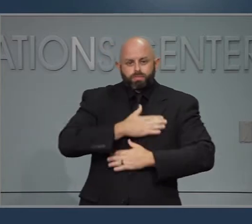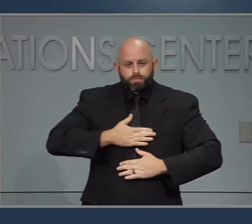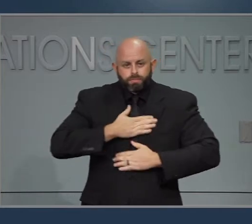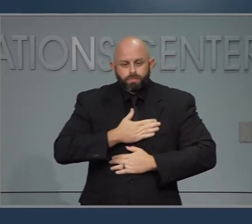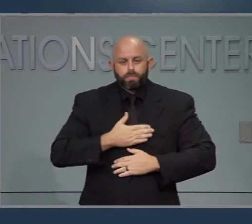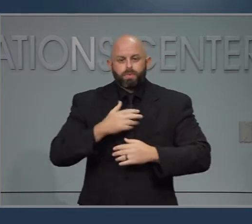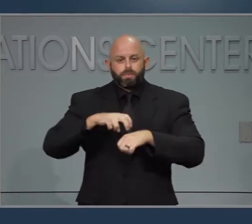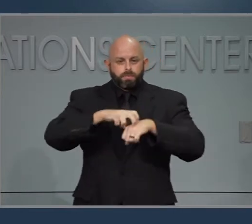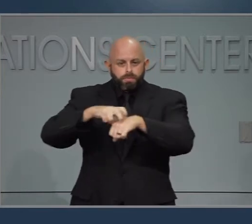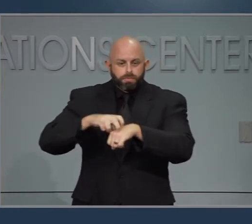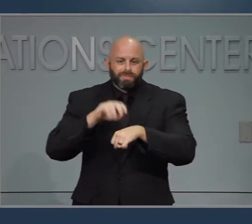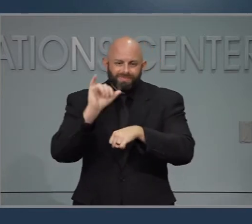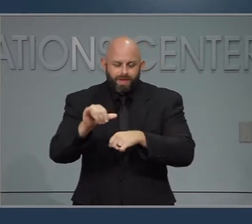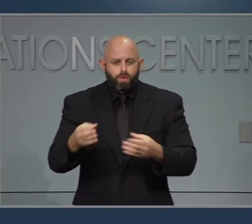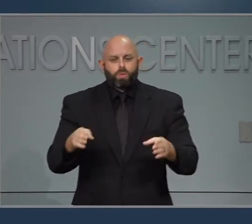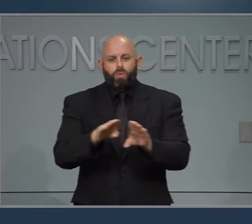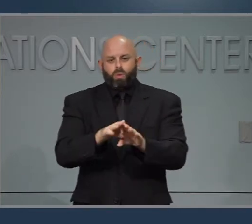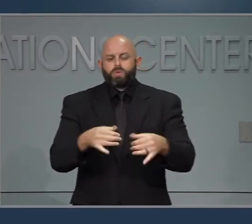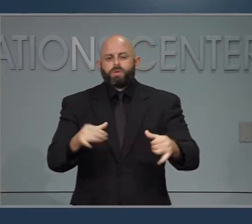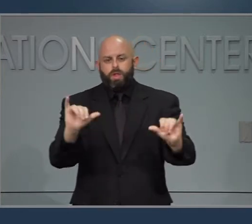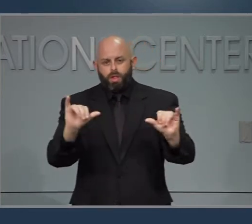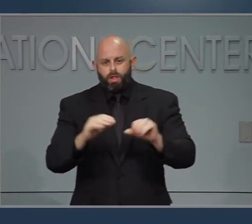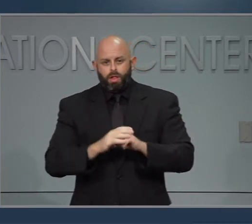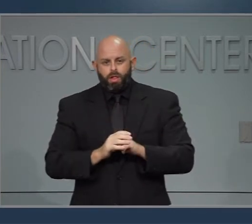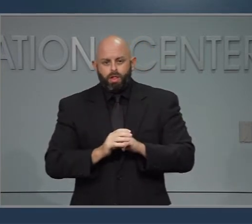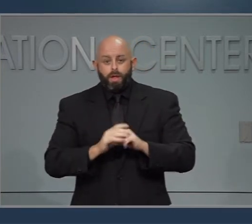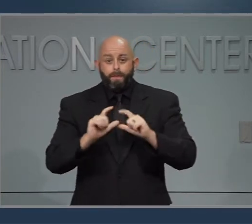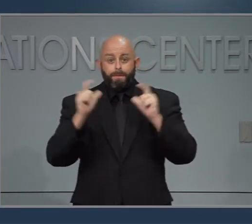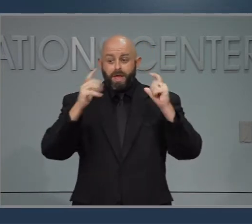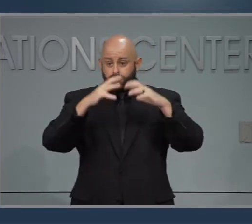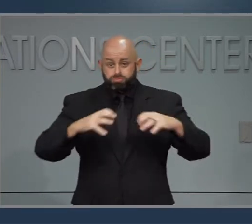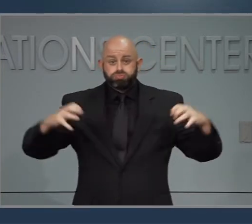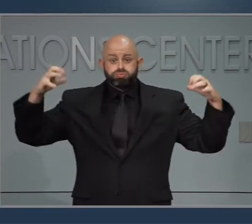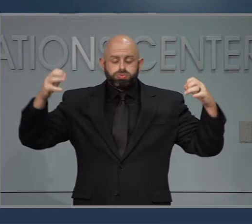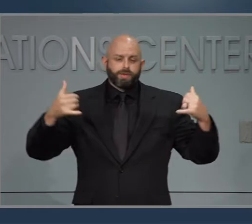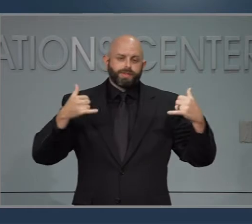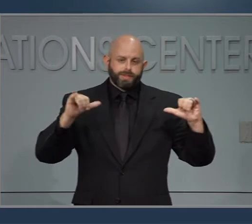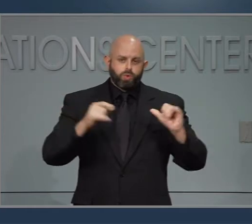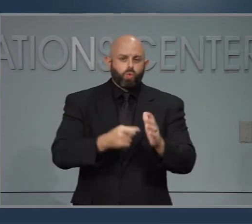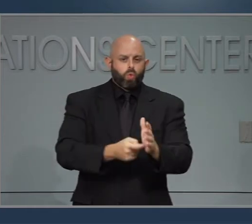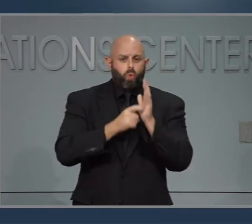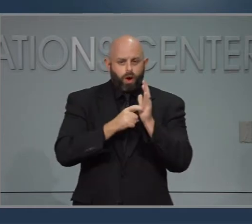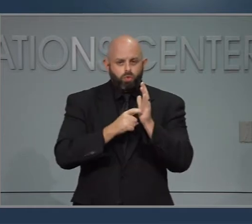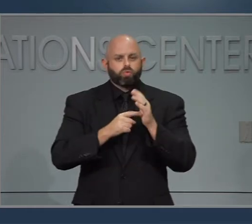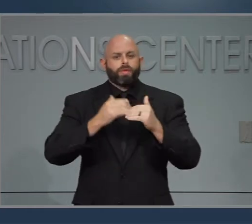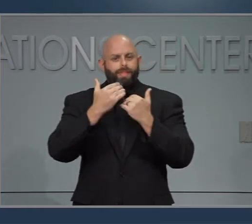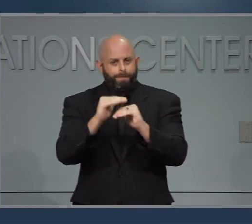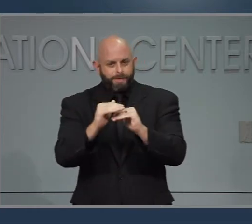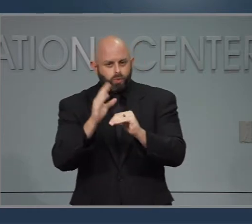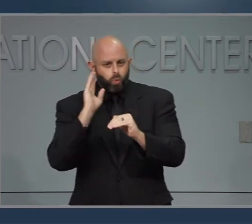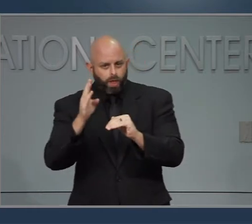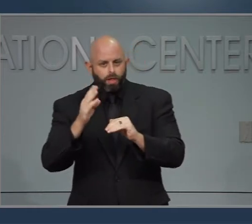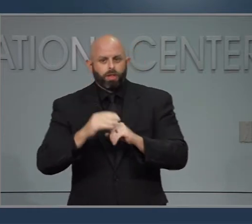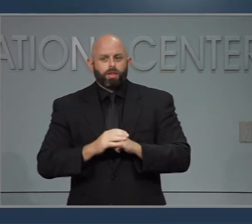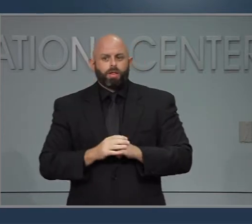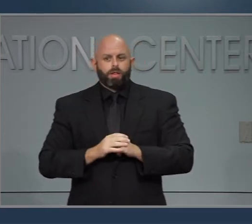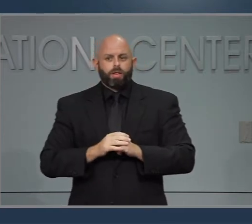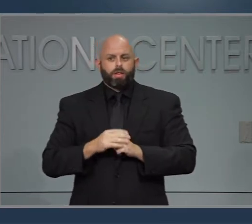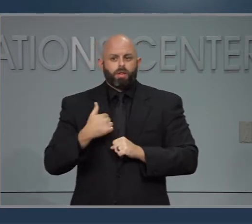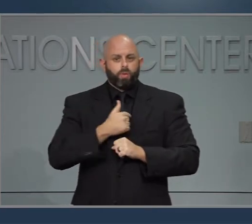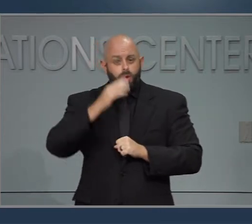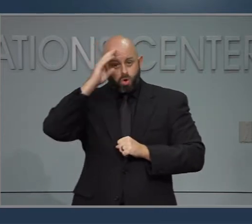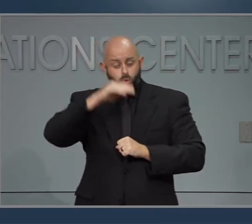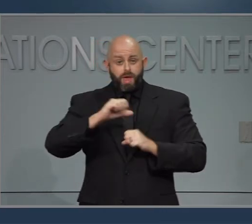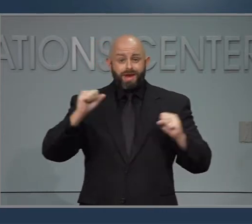parques de diversiones. Los sitios de eventos grandes estarán sujetos a los límites de personas en reuniones